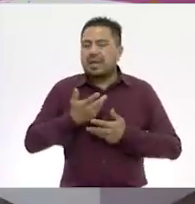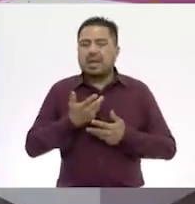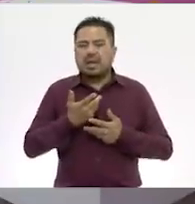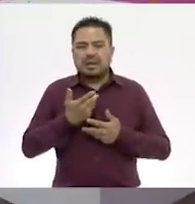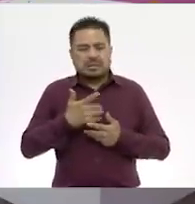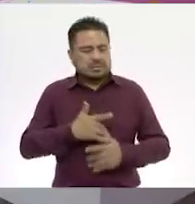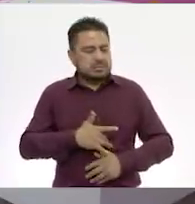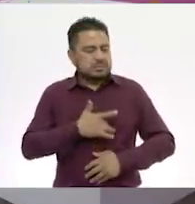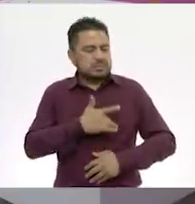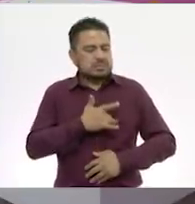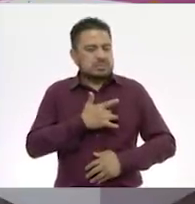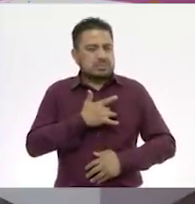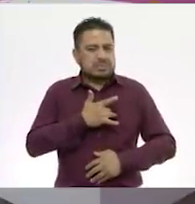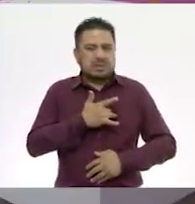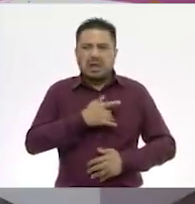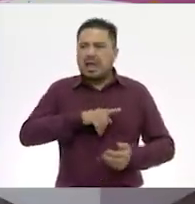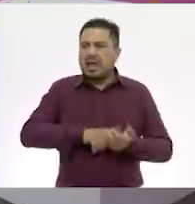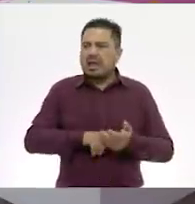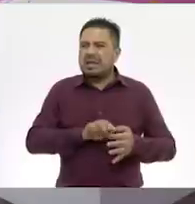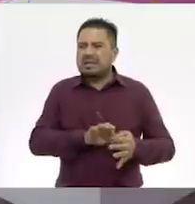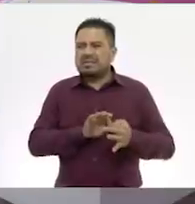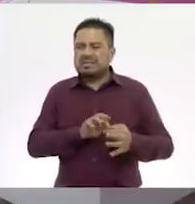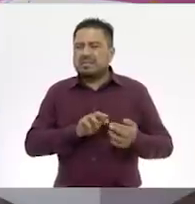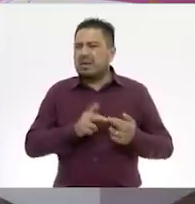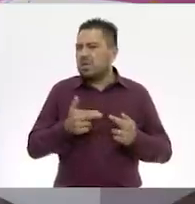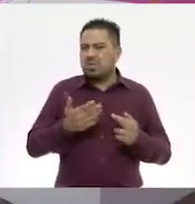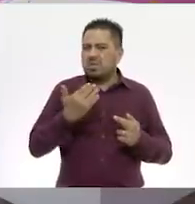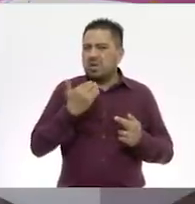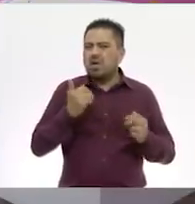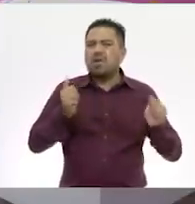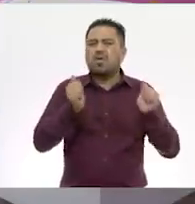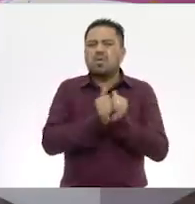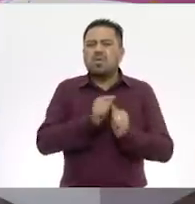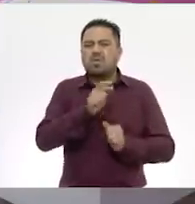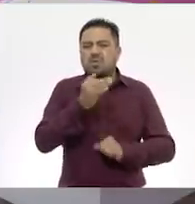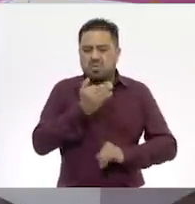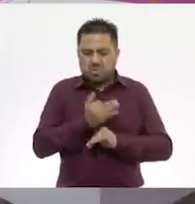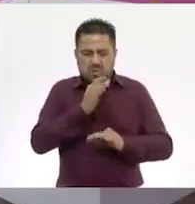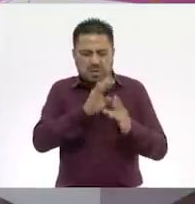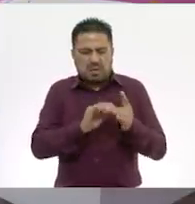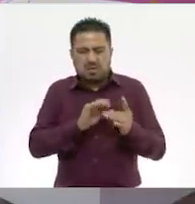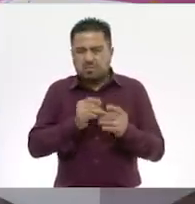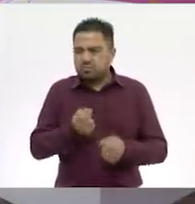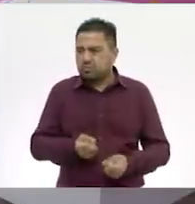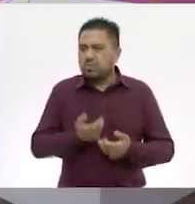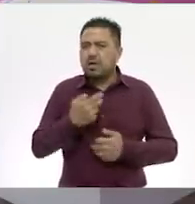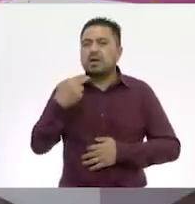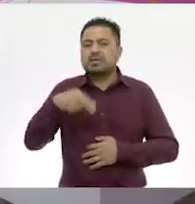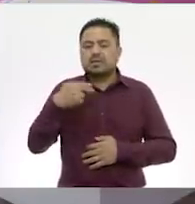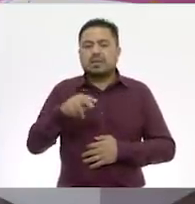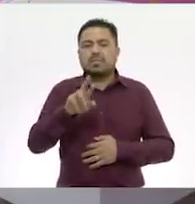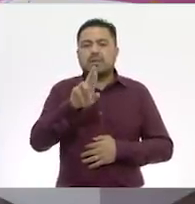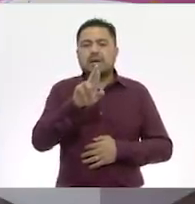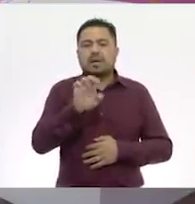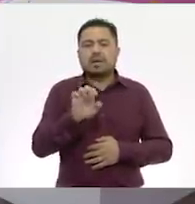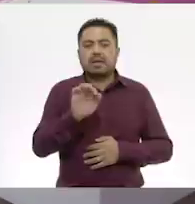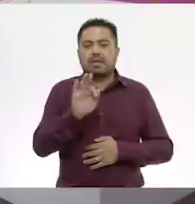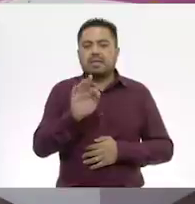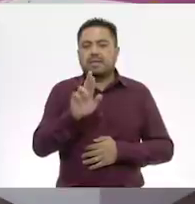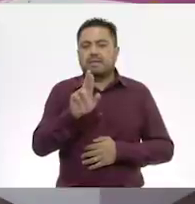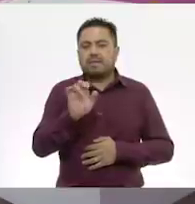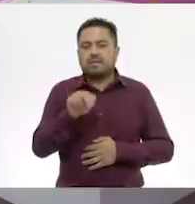primera vista pareciera no estar tan relacionada con lo que estamos hablando, se llaman refranes.